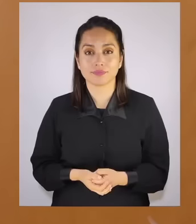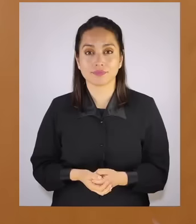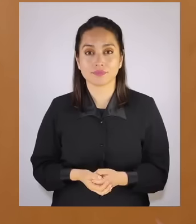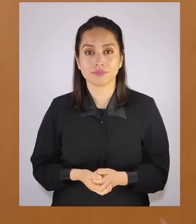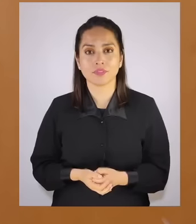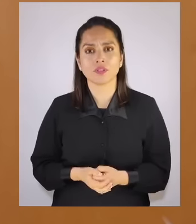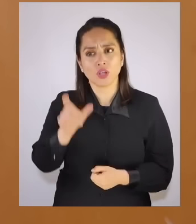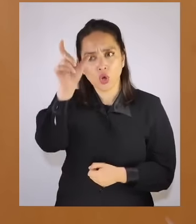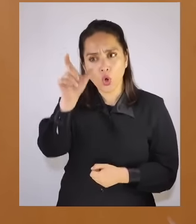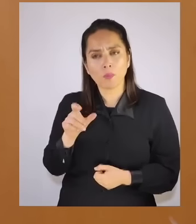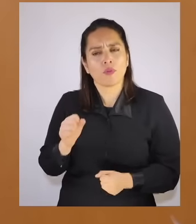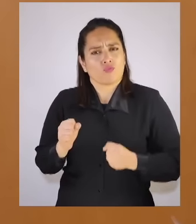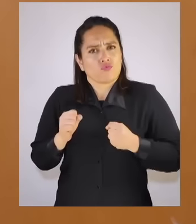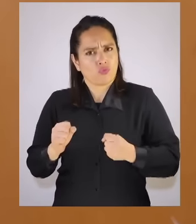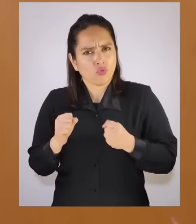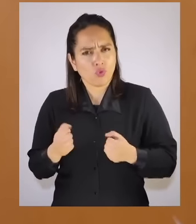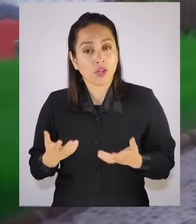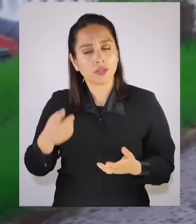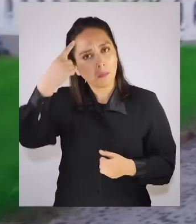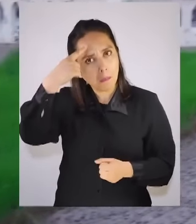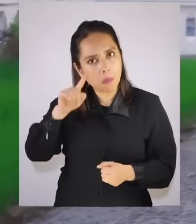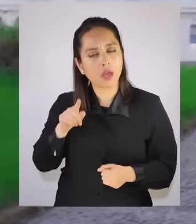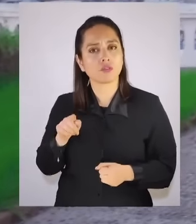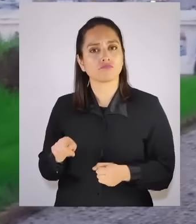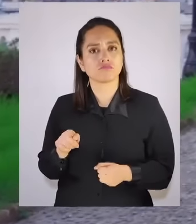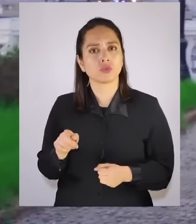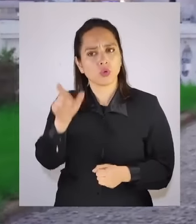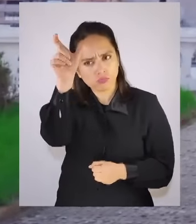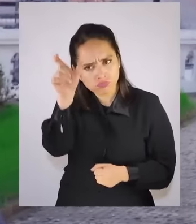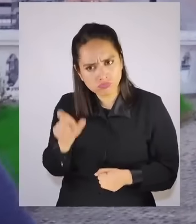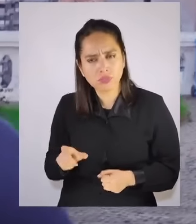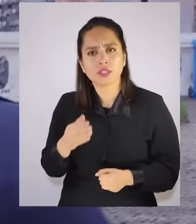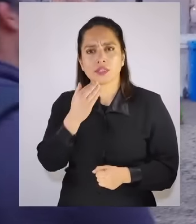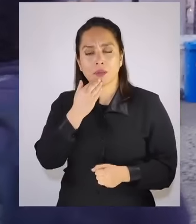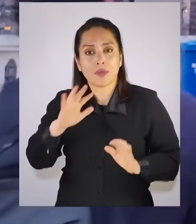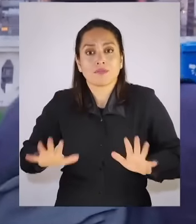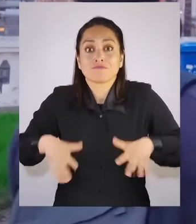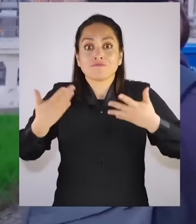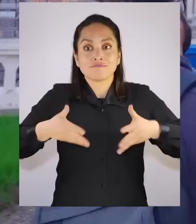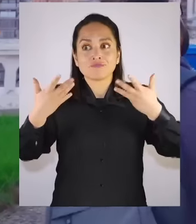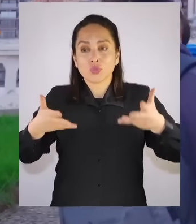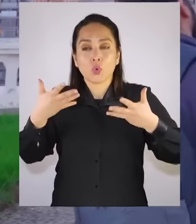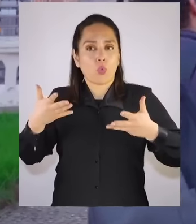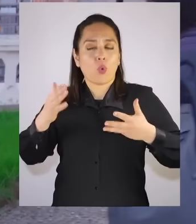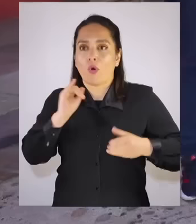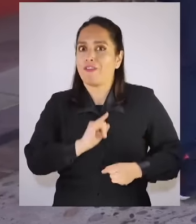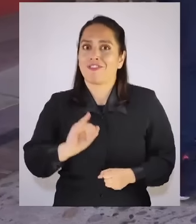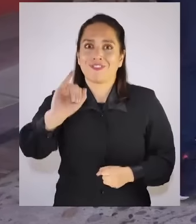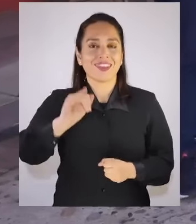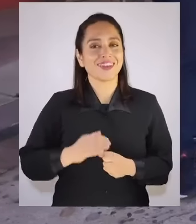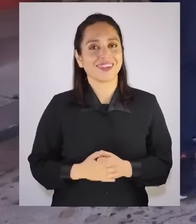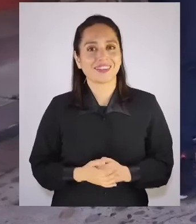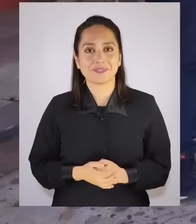Era un tipo intenso, pero era un, no sé, un tipo también de un entusiasmo infinito.